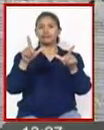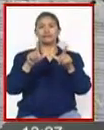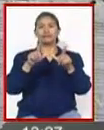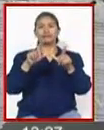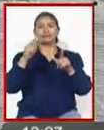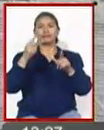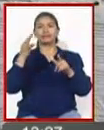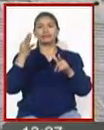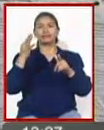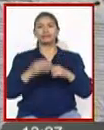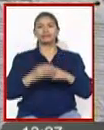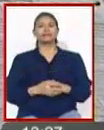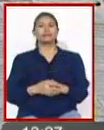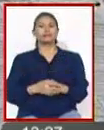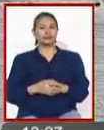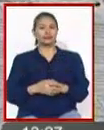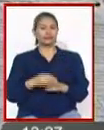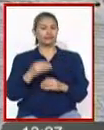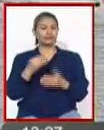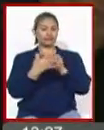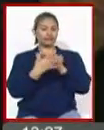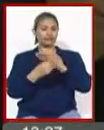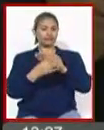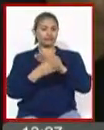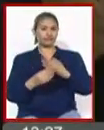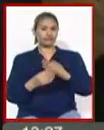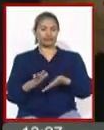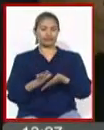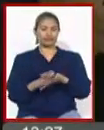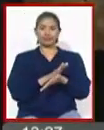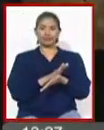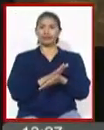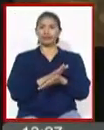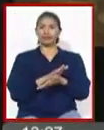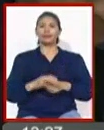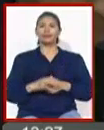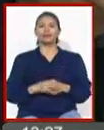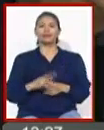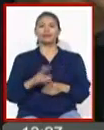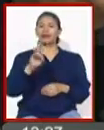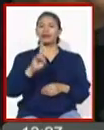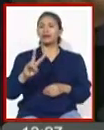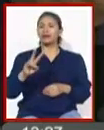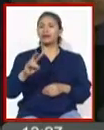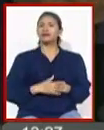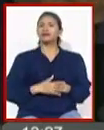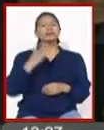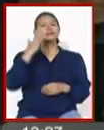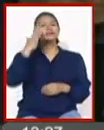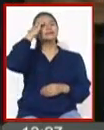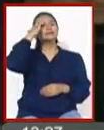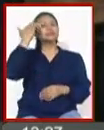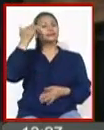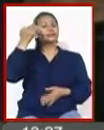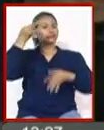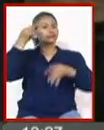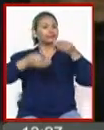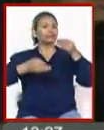tercero y cuarto, con sus respectivas fotocopias. Desde el viernes. Sí. ¿Por qué usted decide hacer la